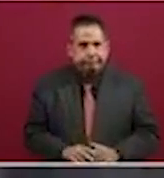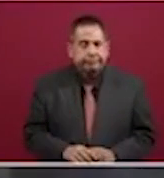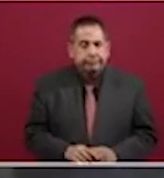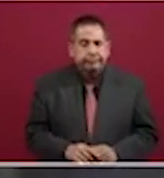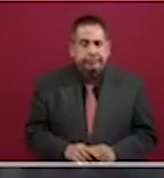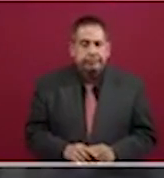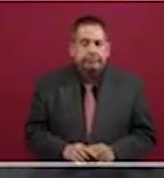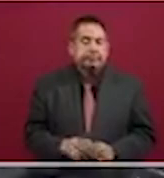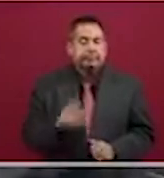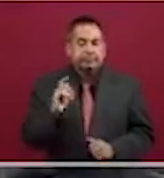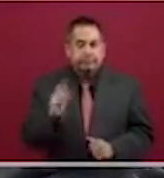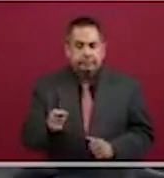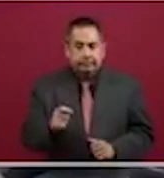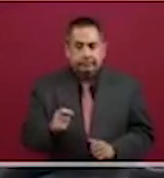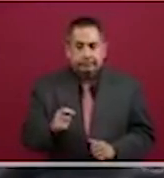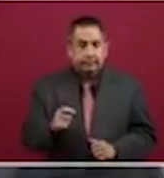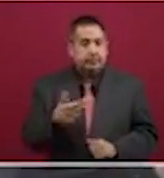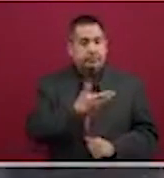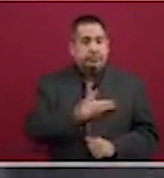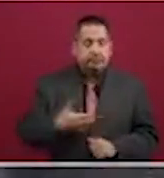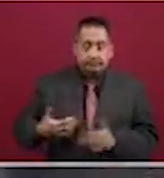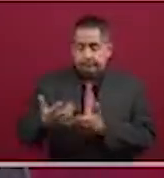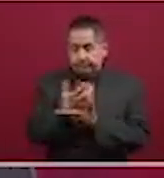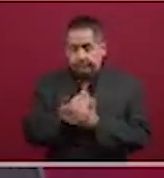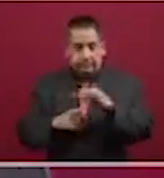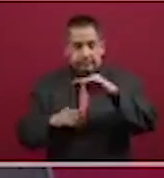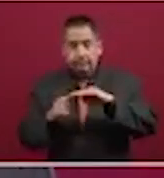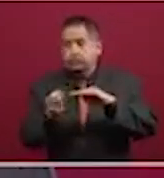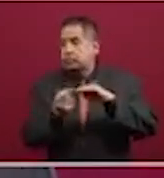que ya nadie gane más que el presidente